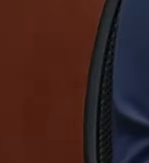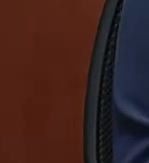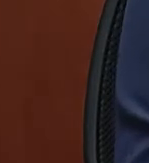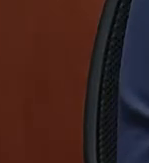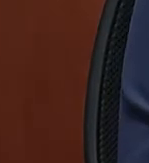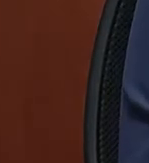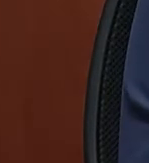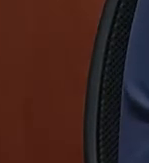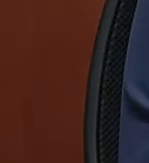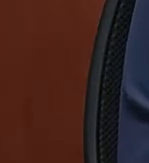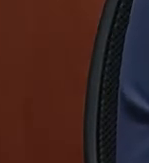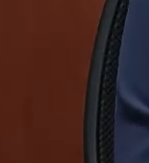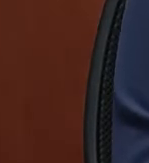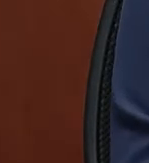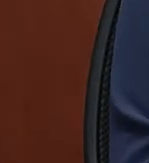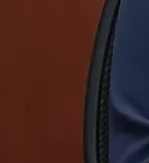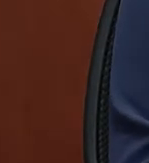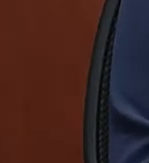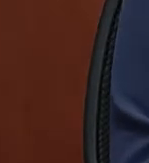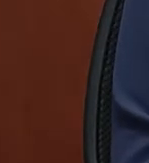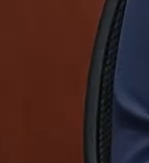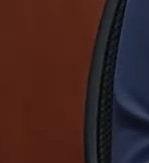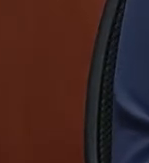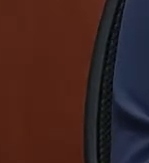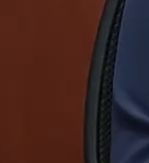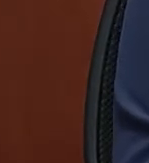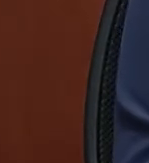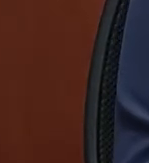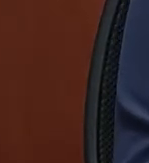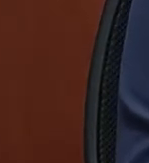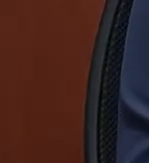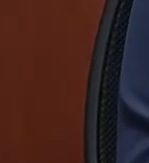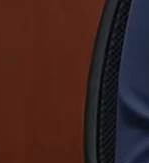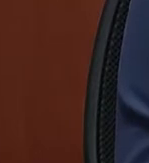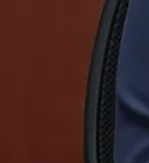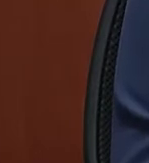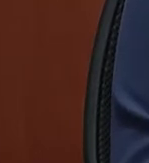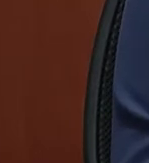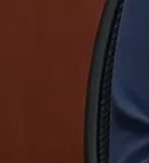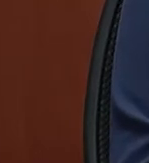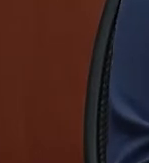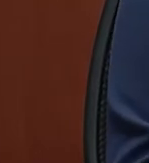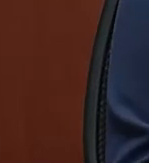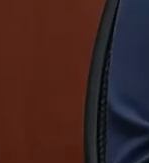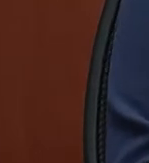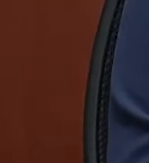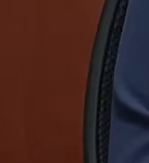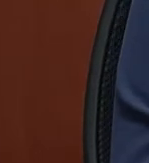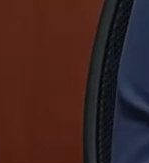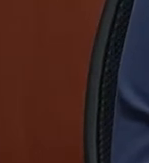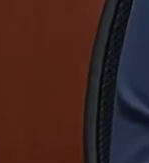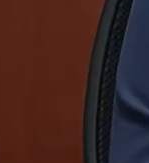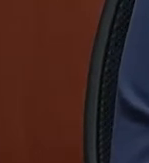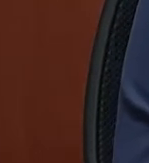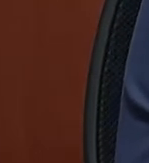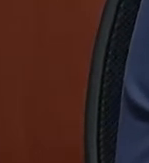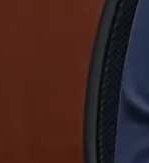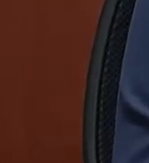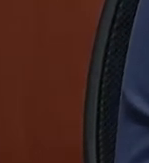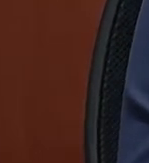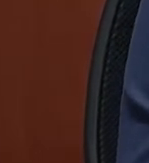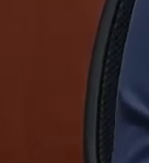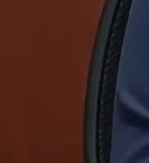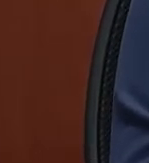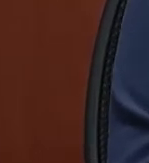un tema transversal para que desde ésta se pueda generar las condiciones en cada una de las diversas secretarías del estado